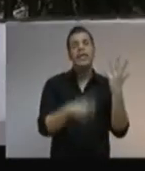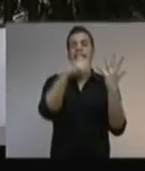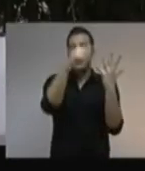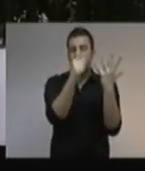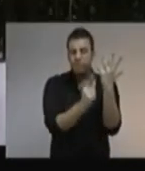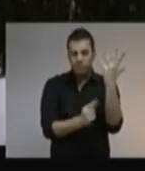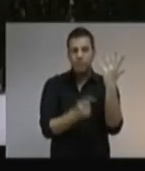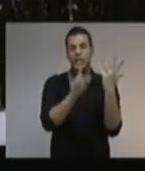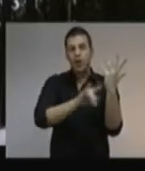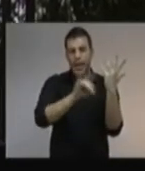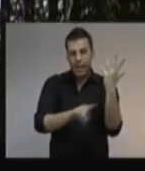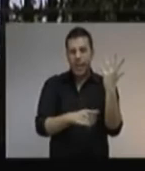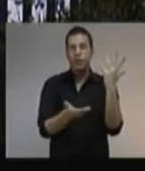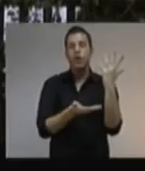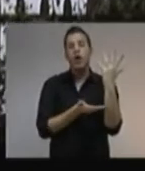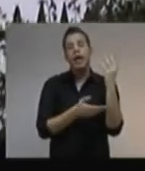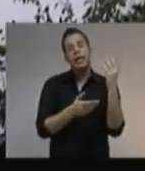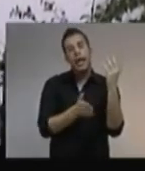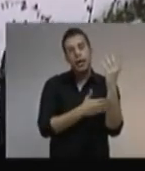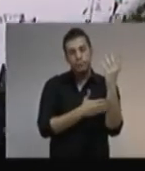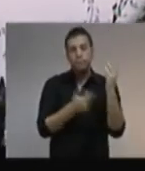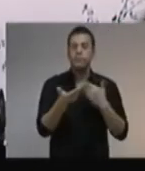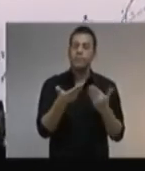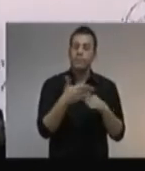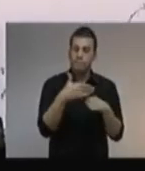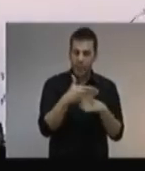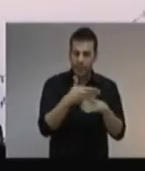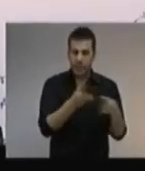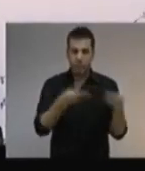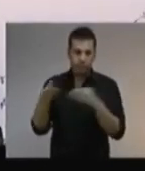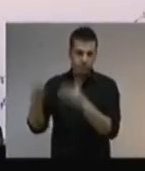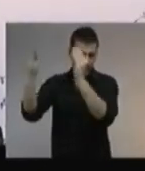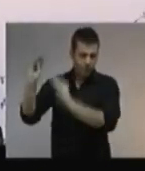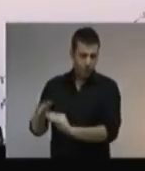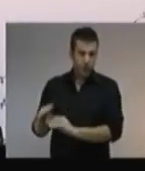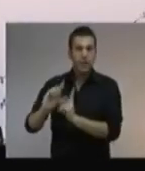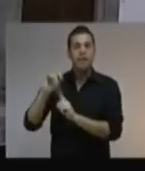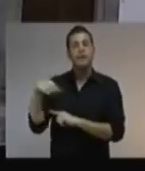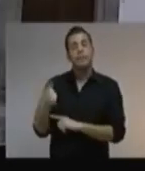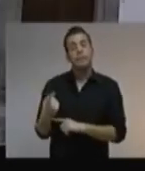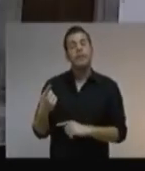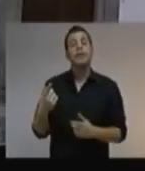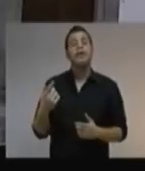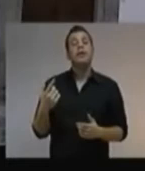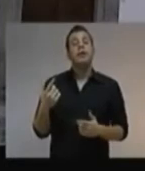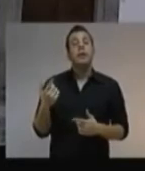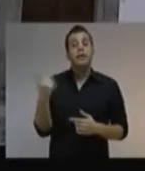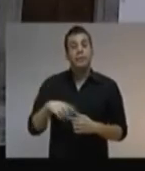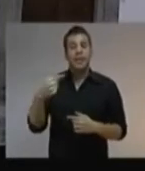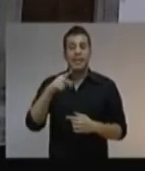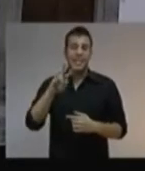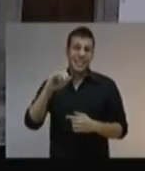canariense, que le da una característica de cierta nobleza y austeridad. Y después los guijarros de nuestros